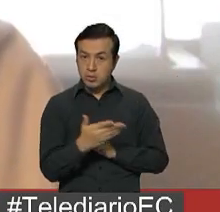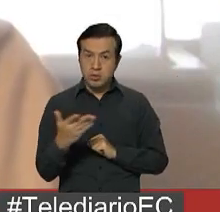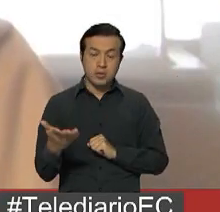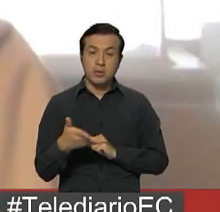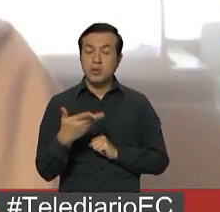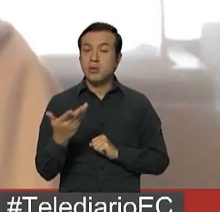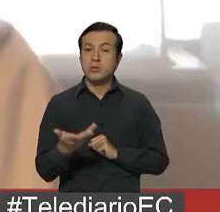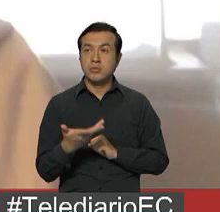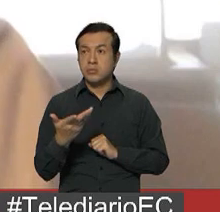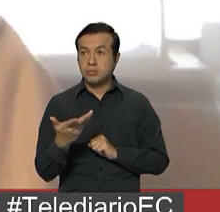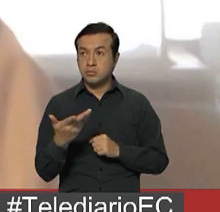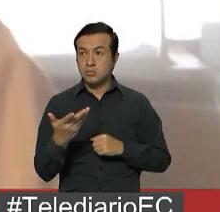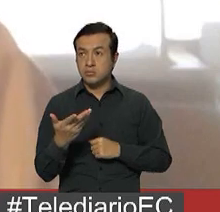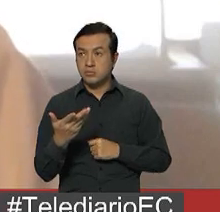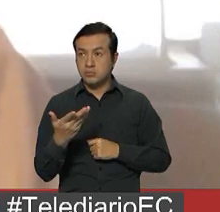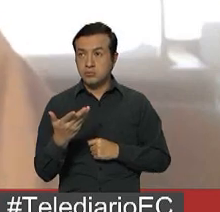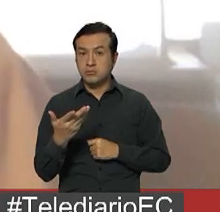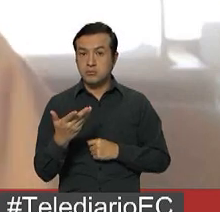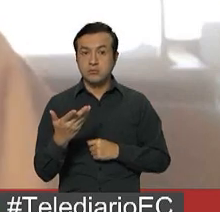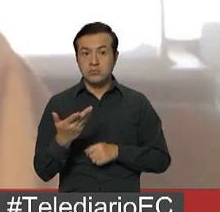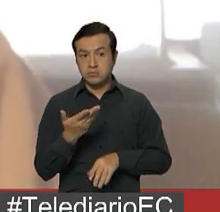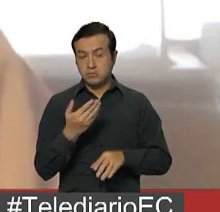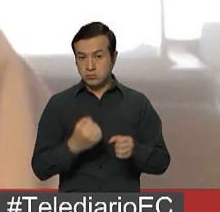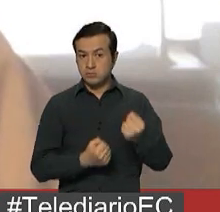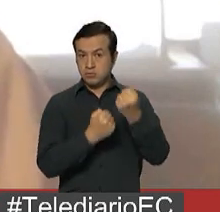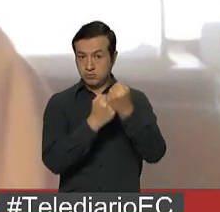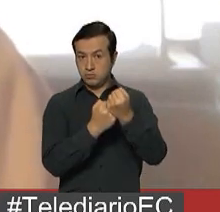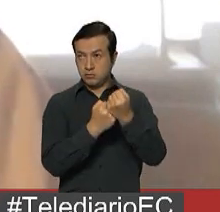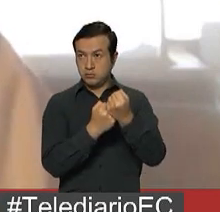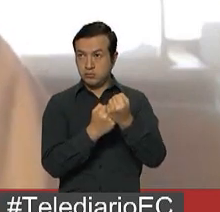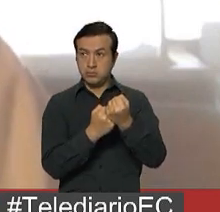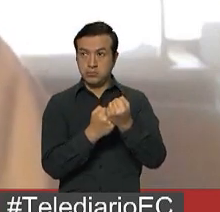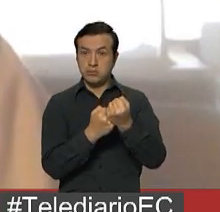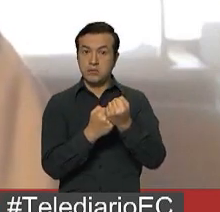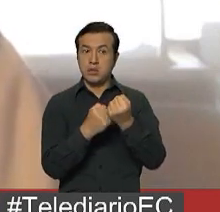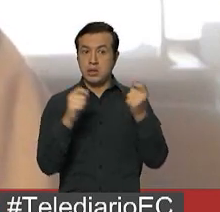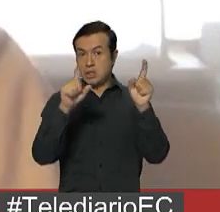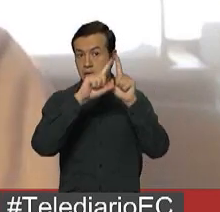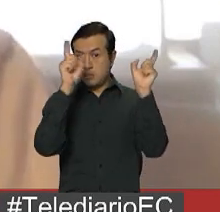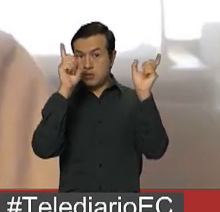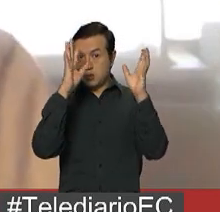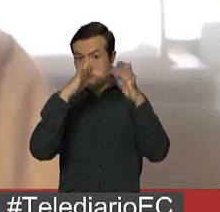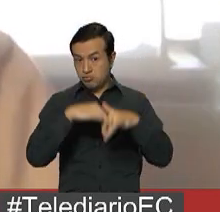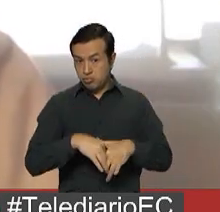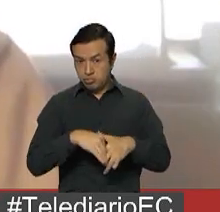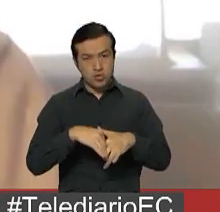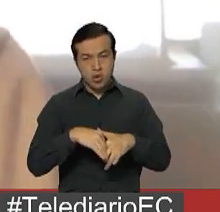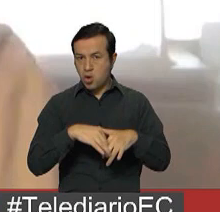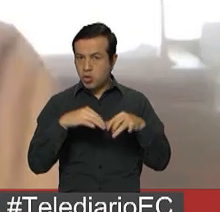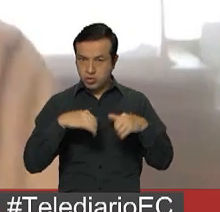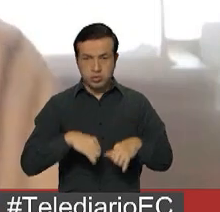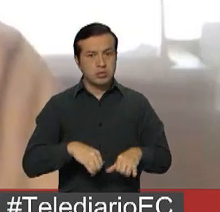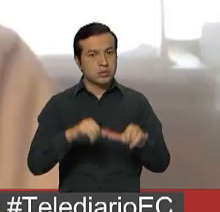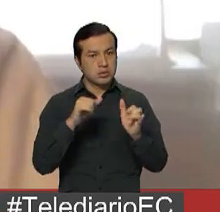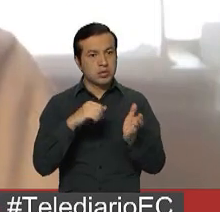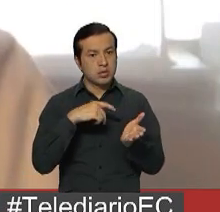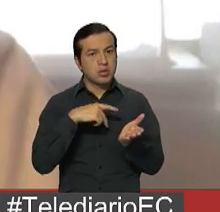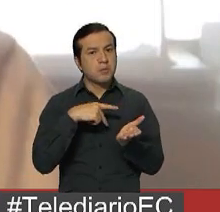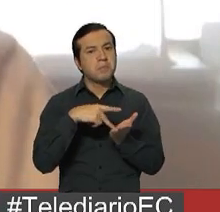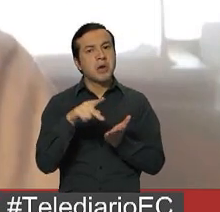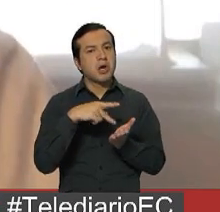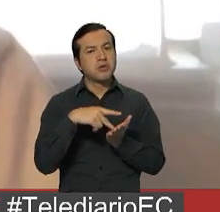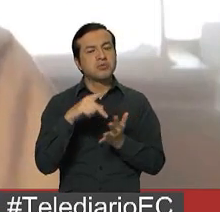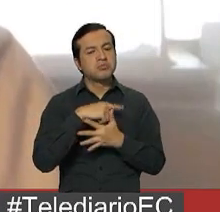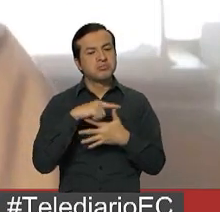de darle la sostenibilidad es decir que no se rompa la cadena de pagos que es la cadena de